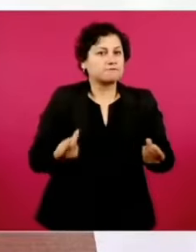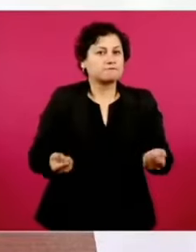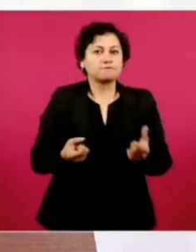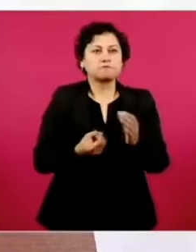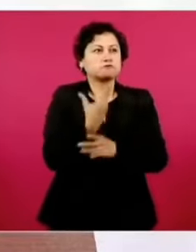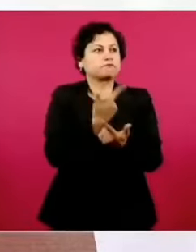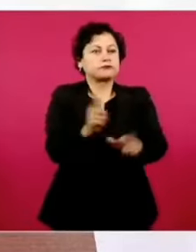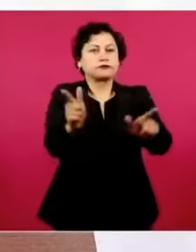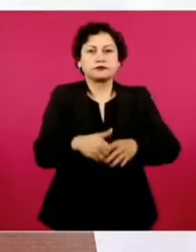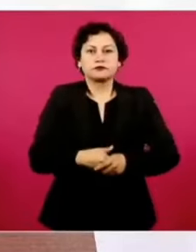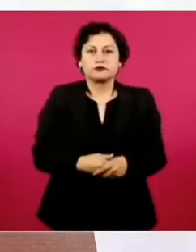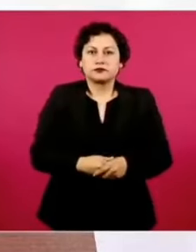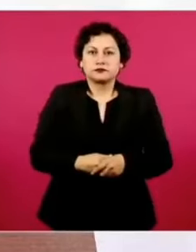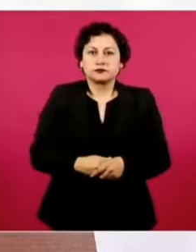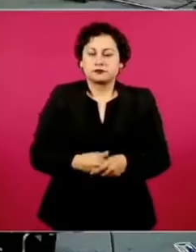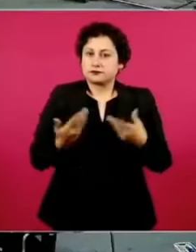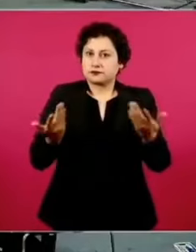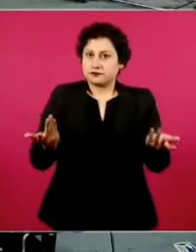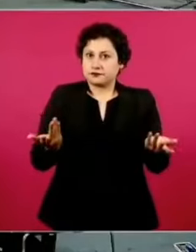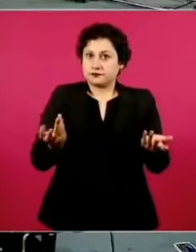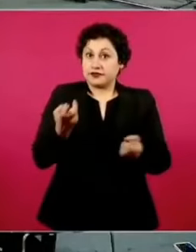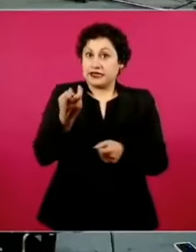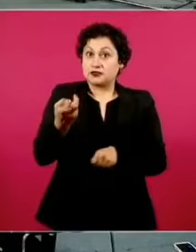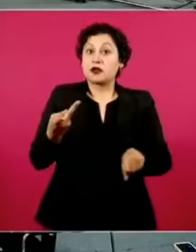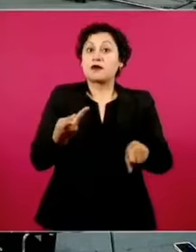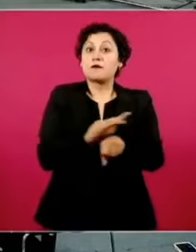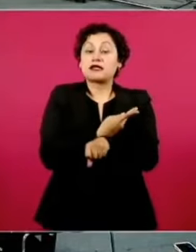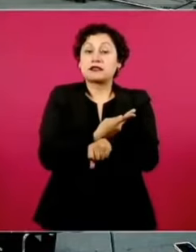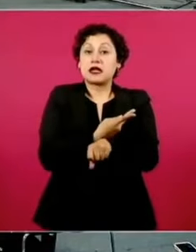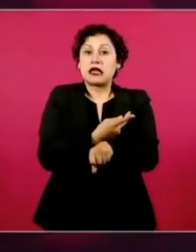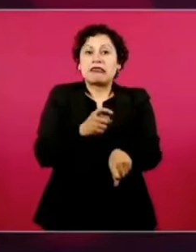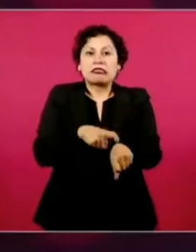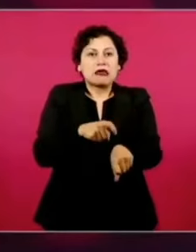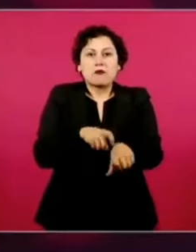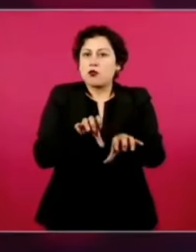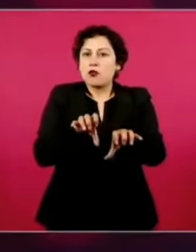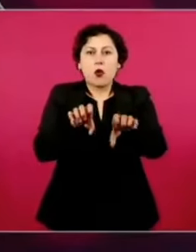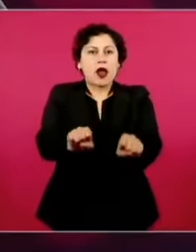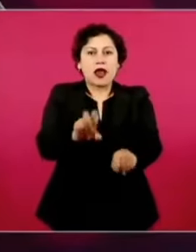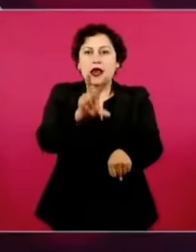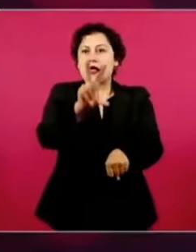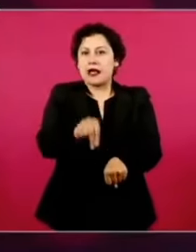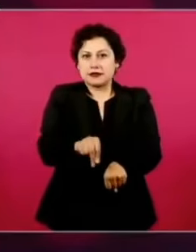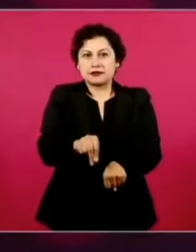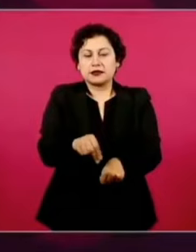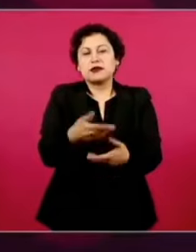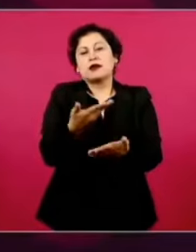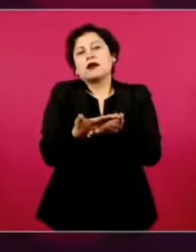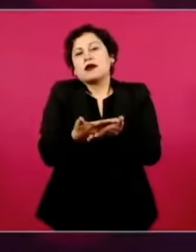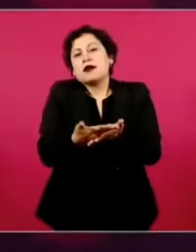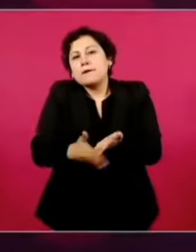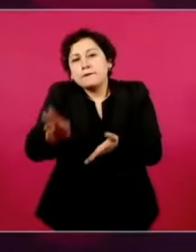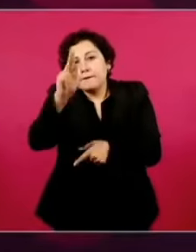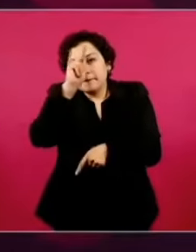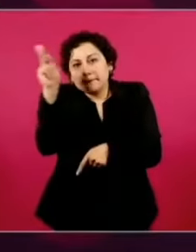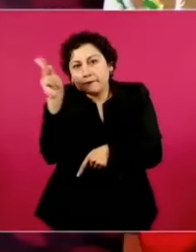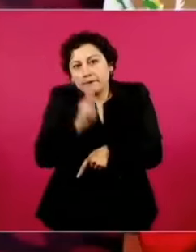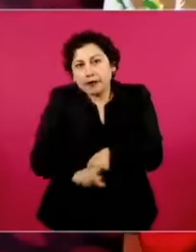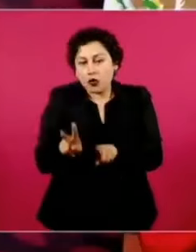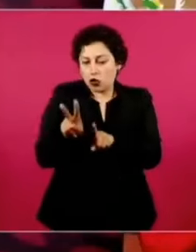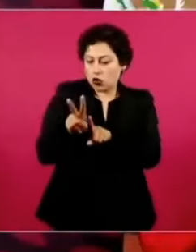Y ya no da tiempo, y además si es fin de semana, de investigar en otros estados si no hay órdenes